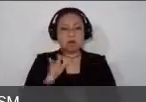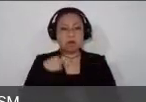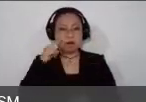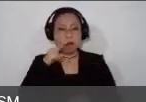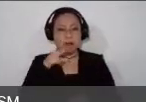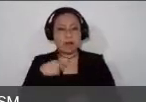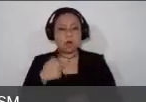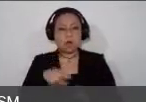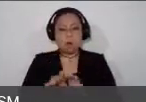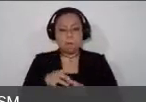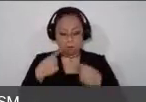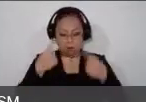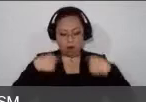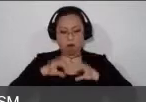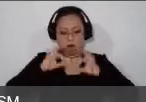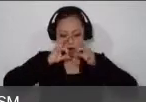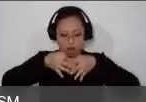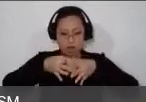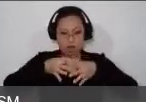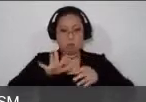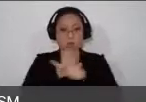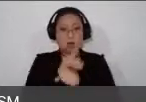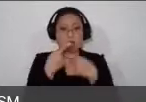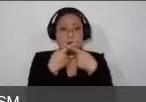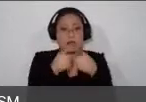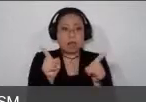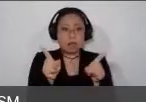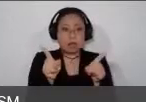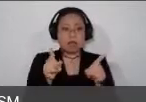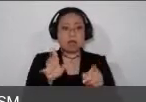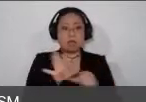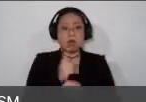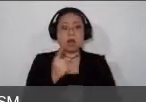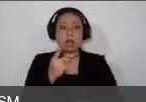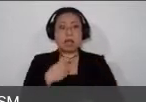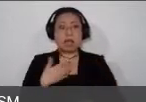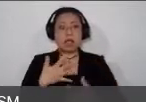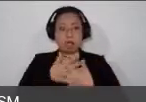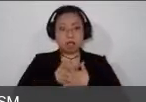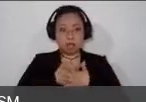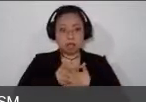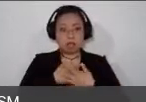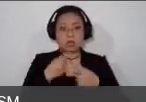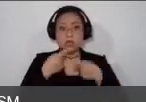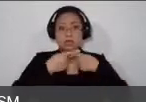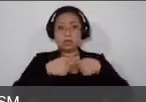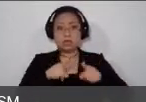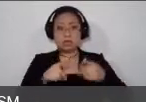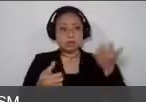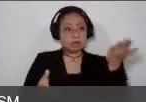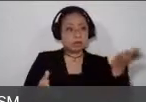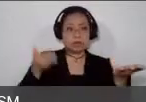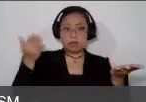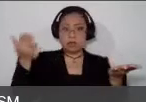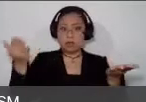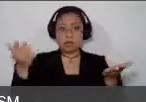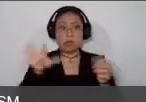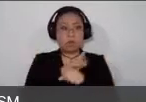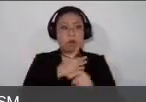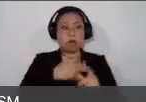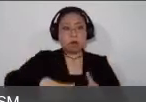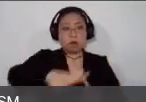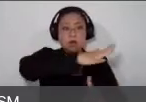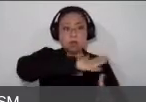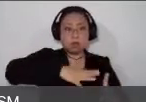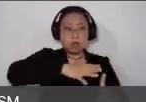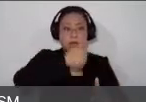una tos en una persona que en otra en unas circunstancias que en otras y allí descubrí el ser y